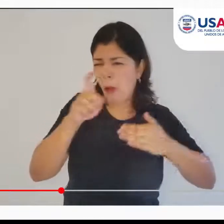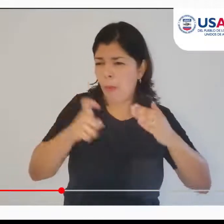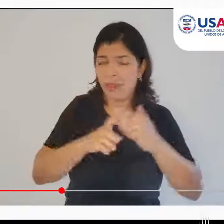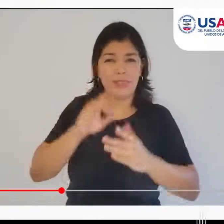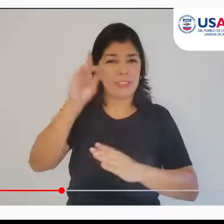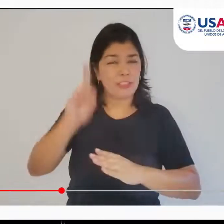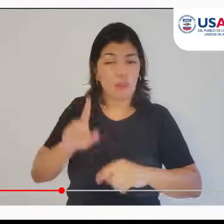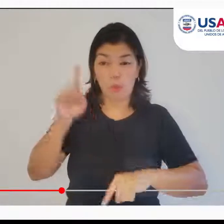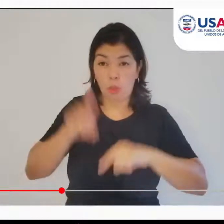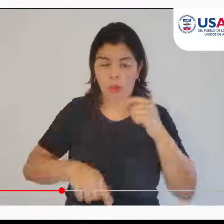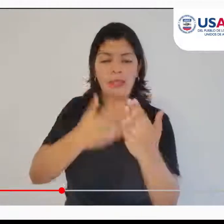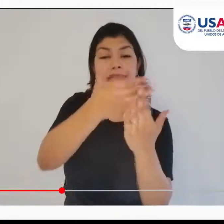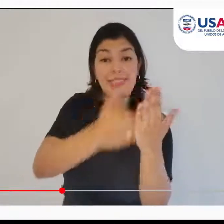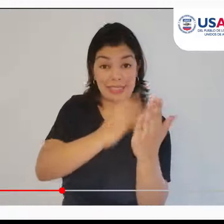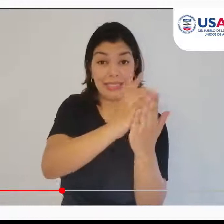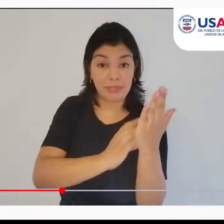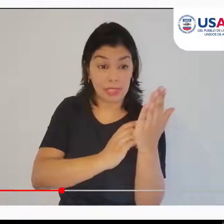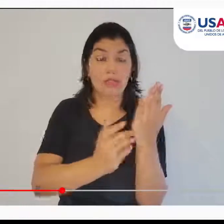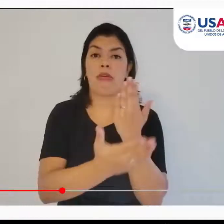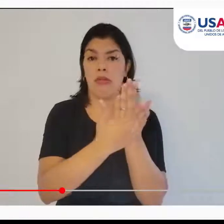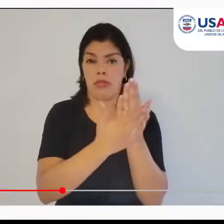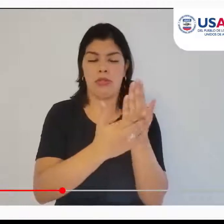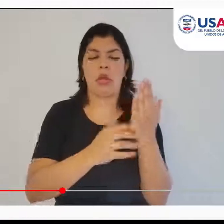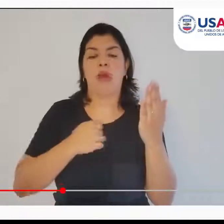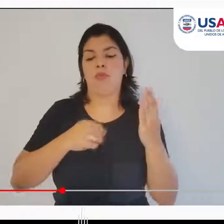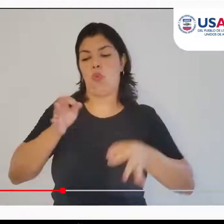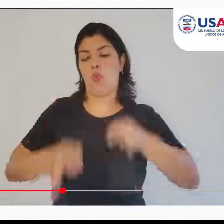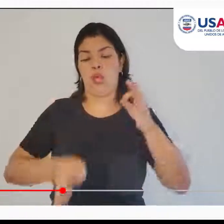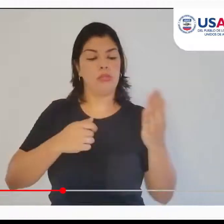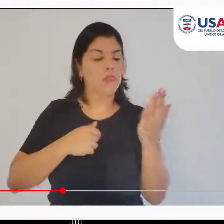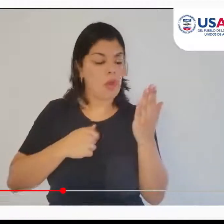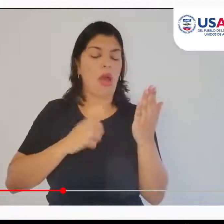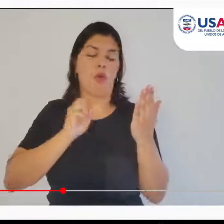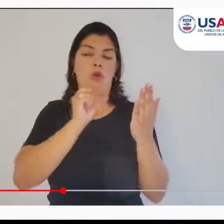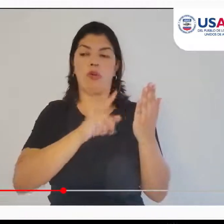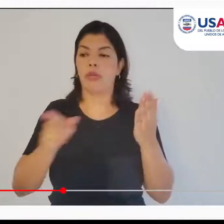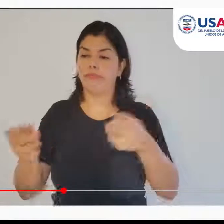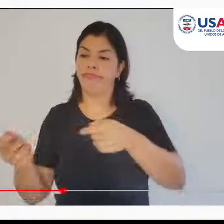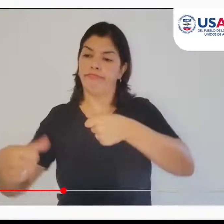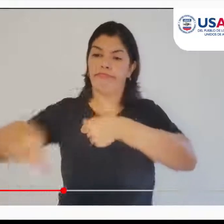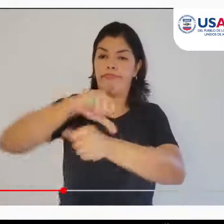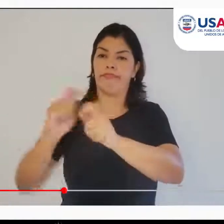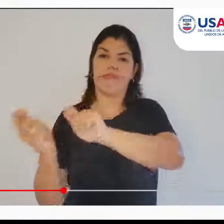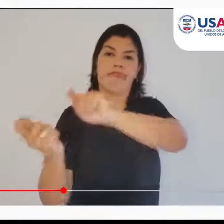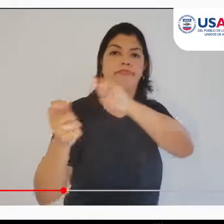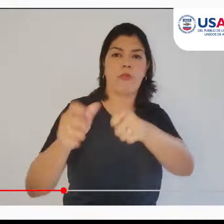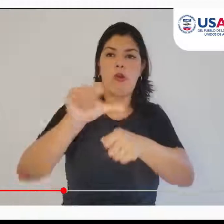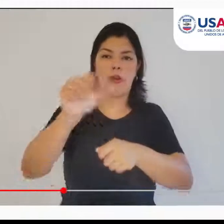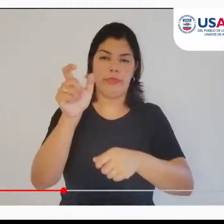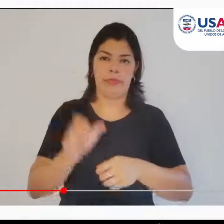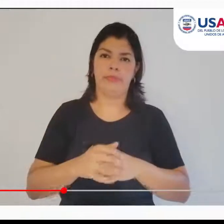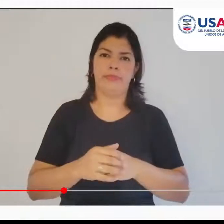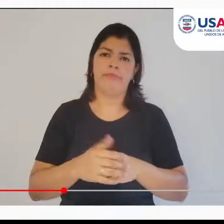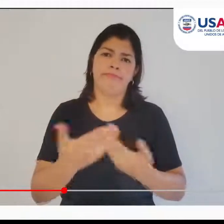¿Sí? Digamos que esta declaratoria de interdicción iba en contra de ese derecho de capacidad jurídica y de